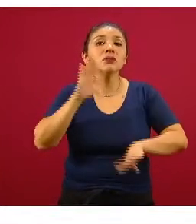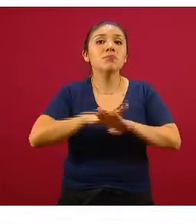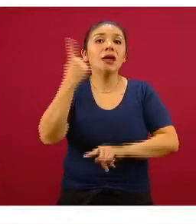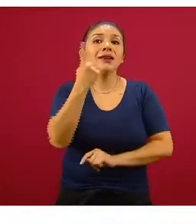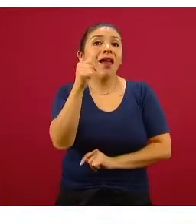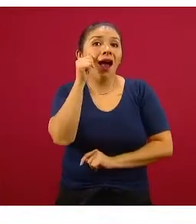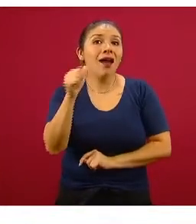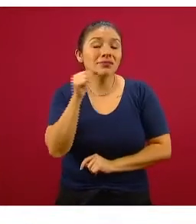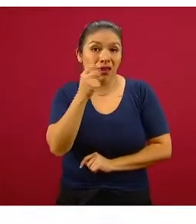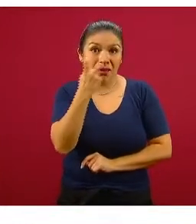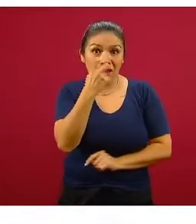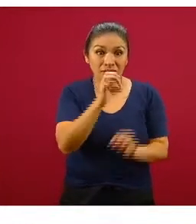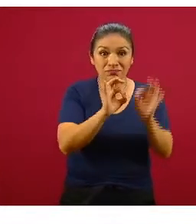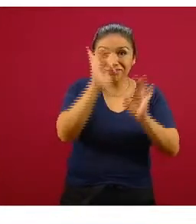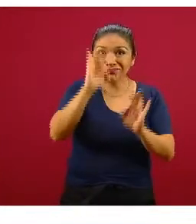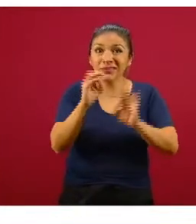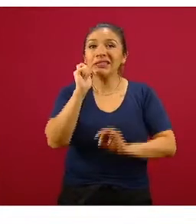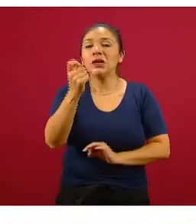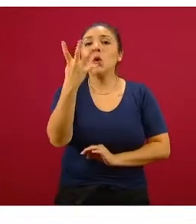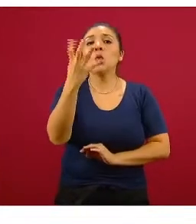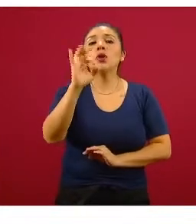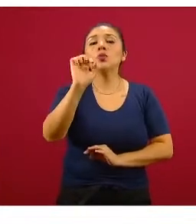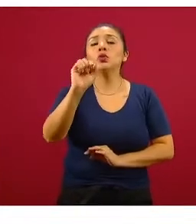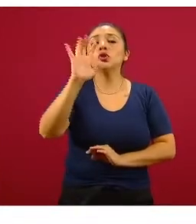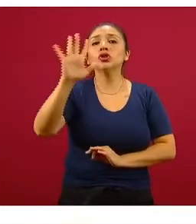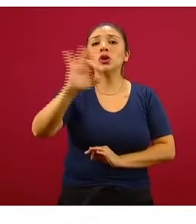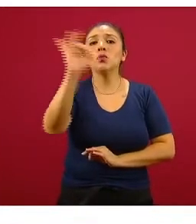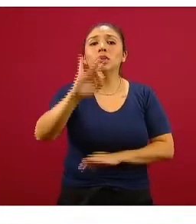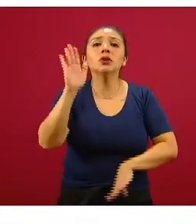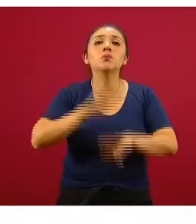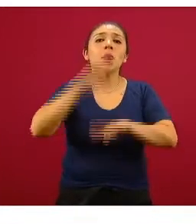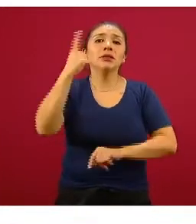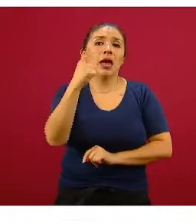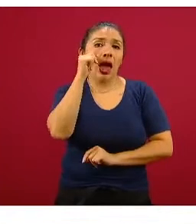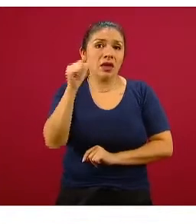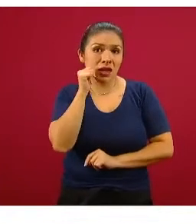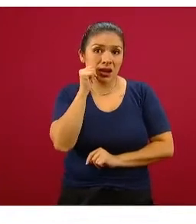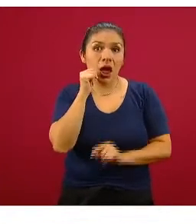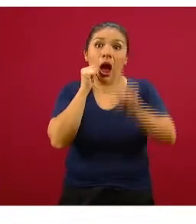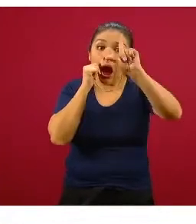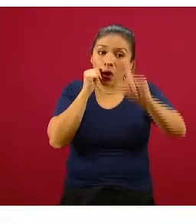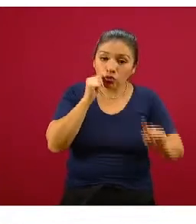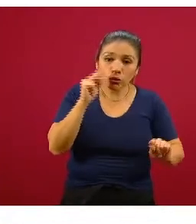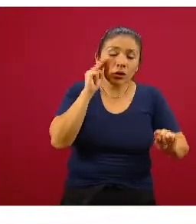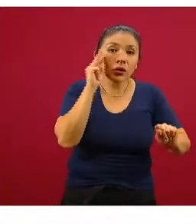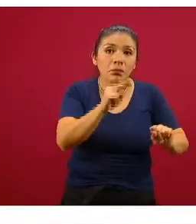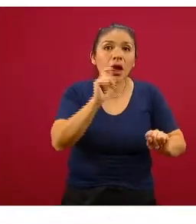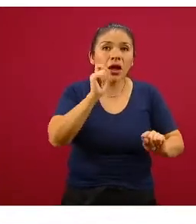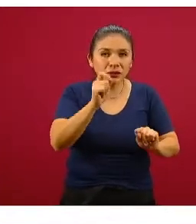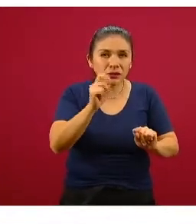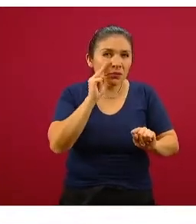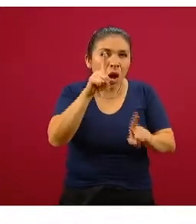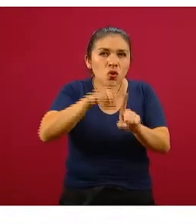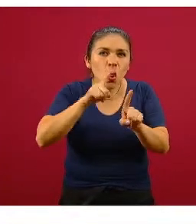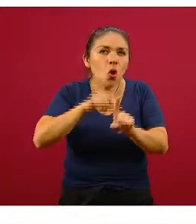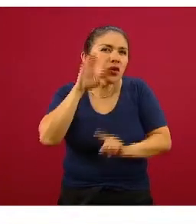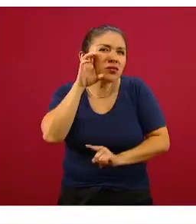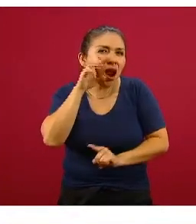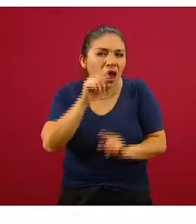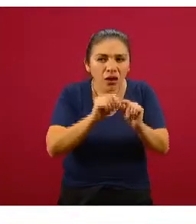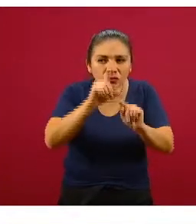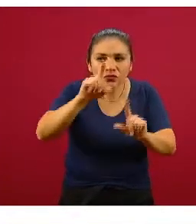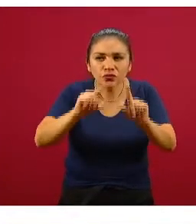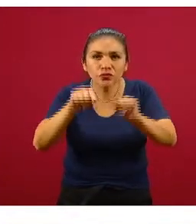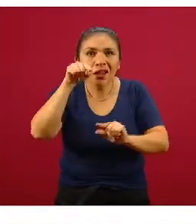pues un incremento porcentual del 4.5, y en la parte baja podemos ver la tendencia en las barras de color naranja de cómo se